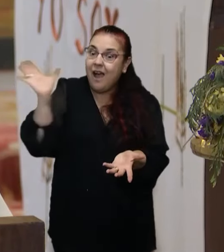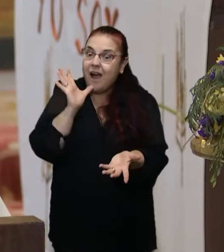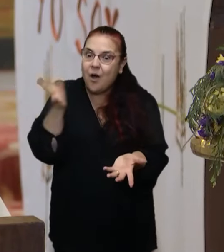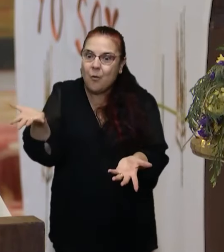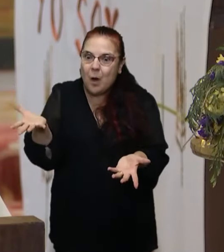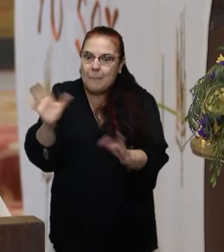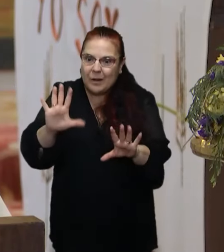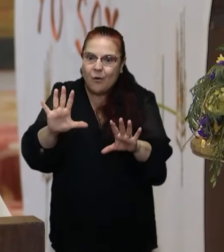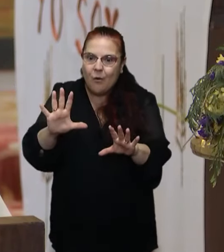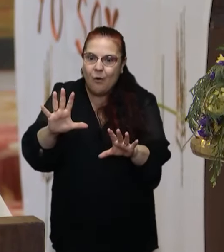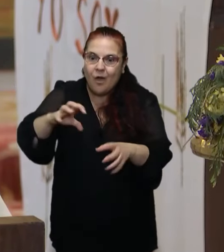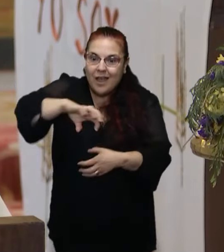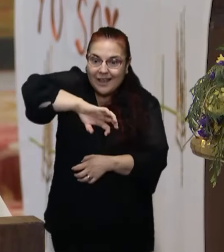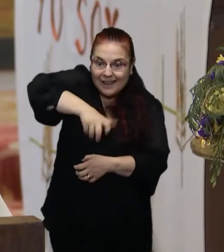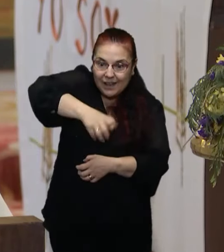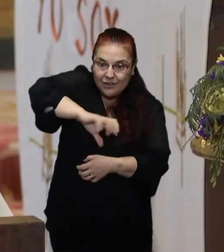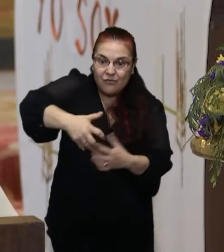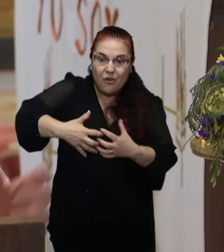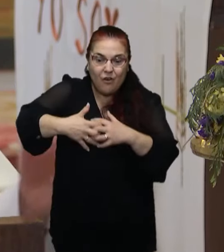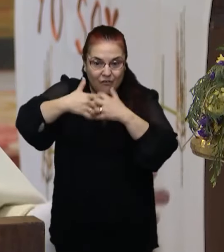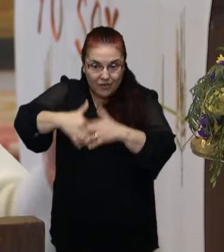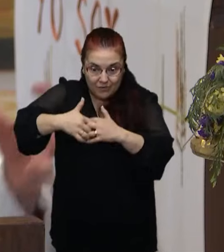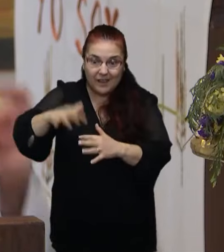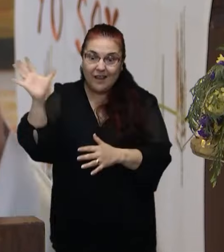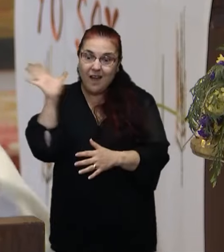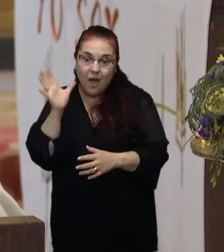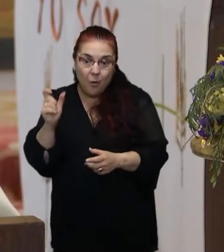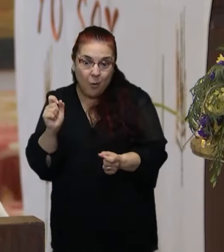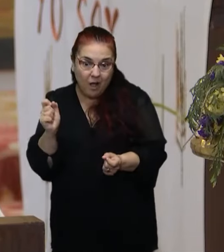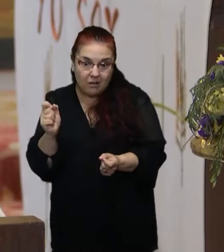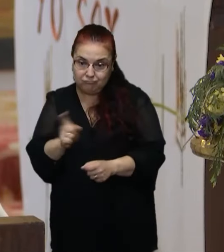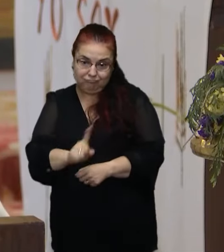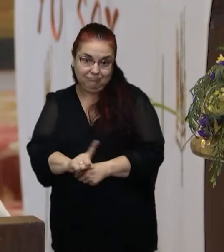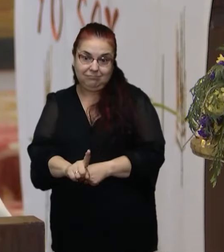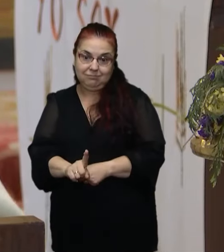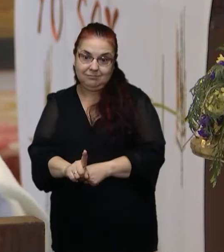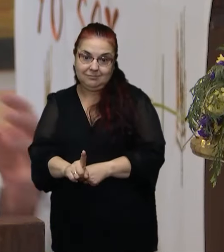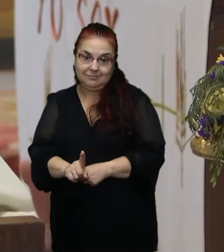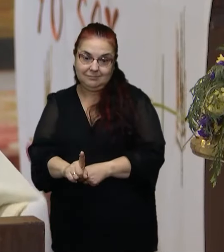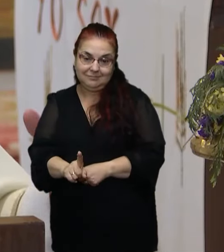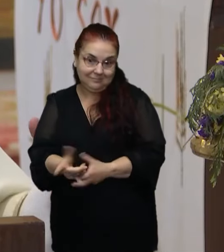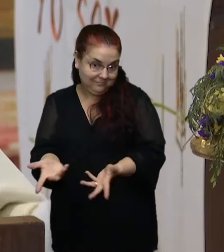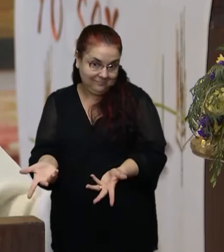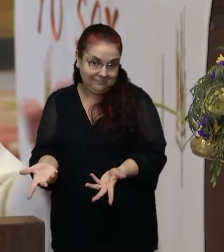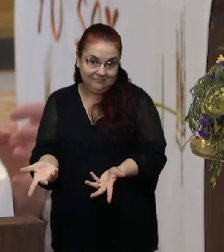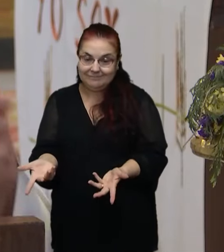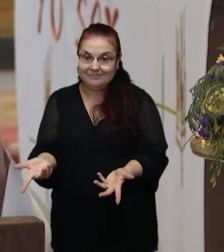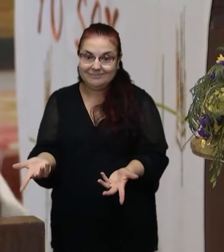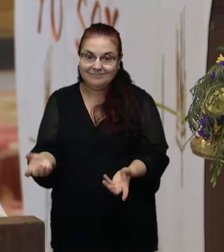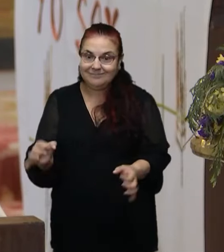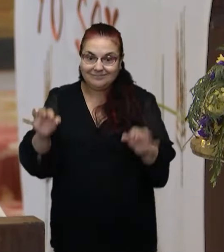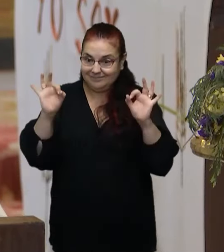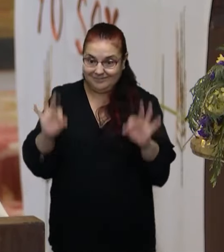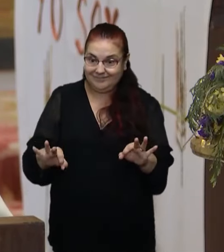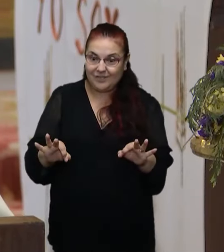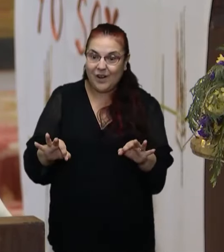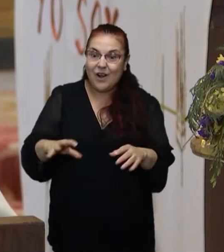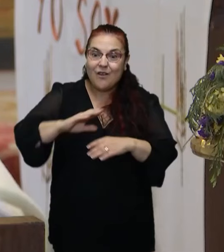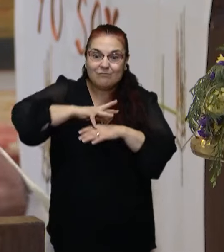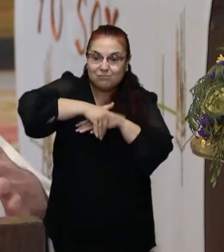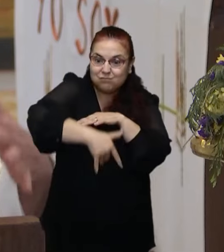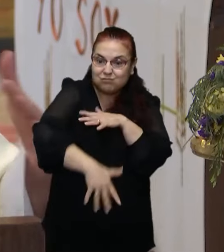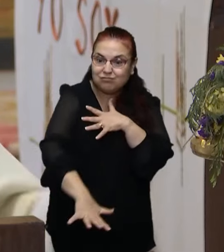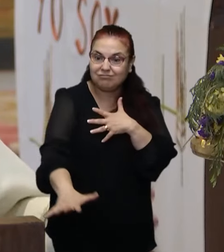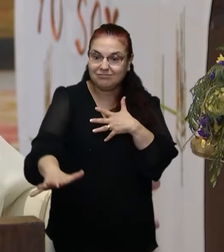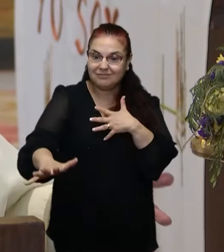no la produce. Y todas las fuentes son iguales. Esto es común a todas las fuentes del mundo, tanto